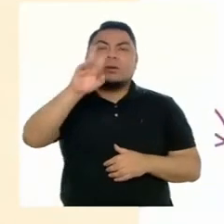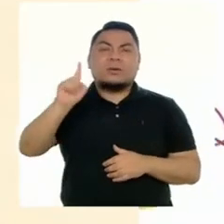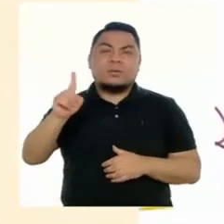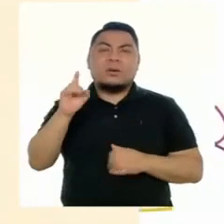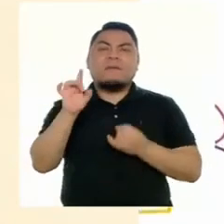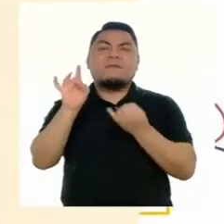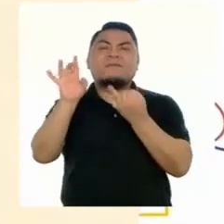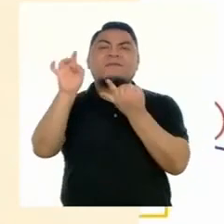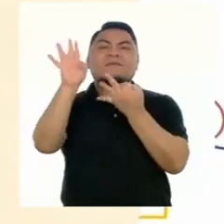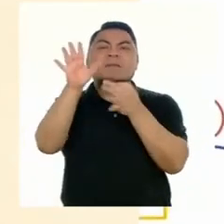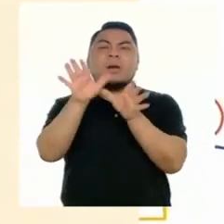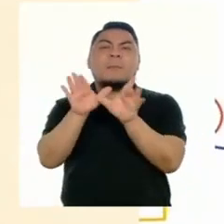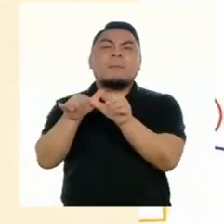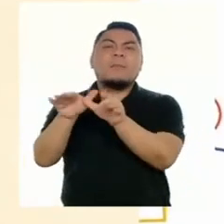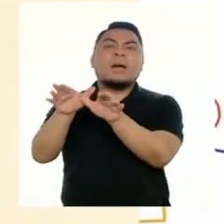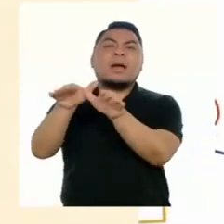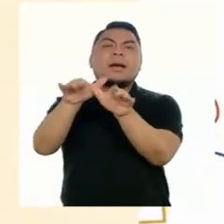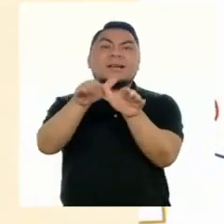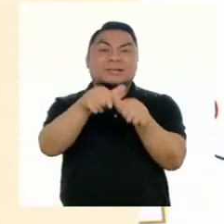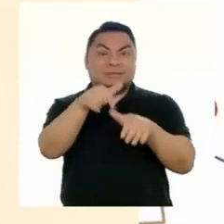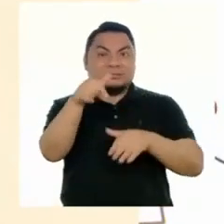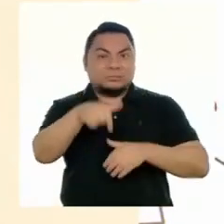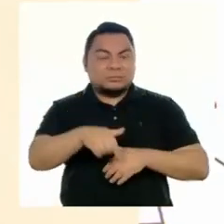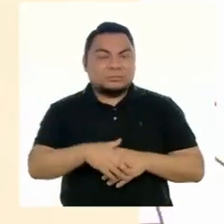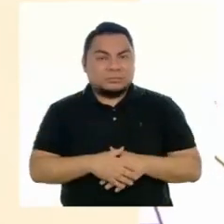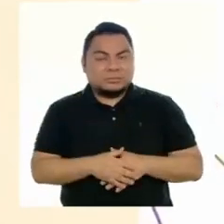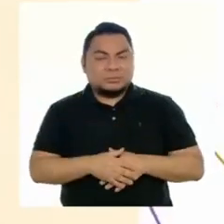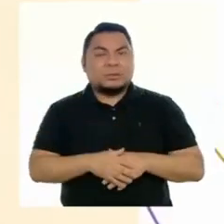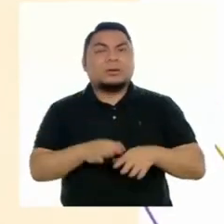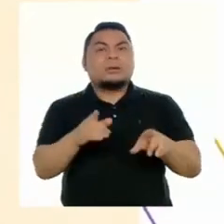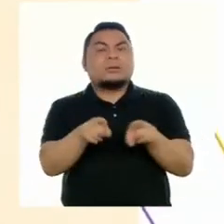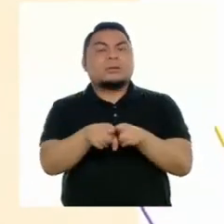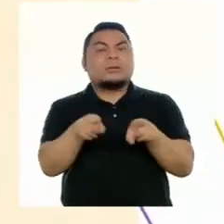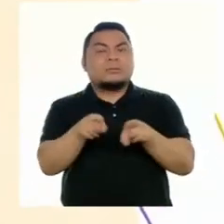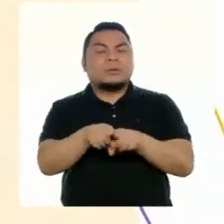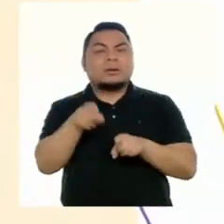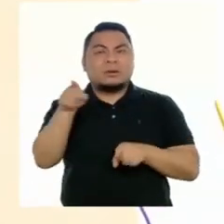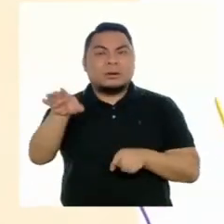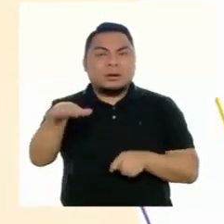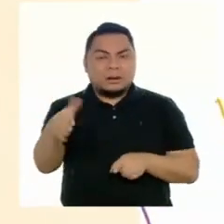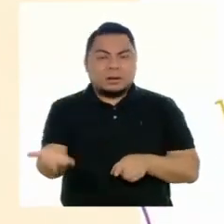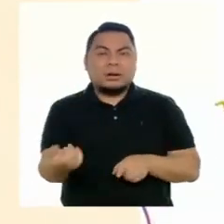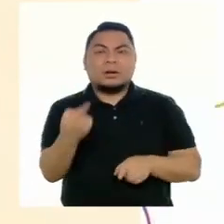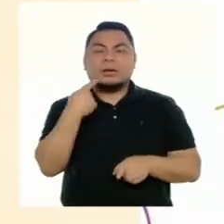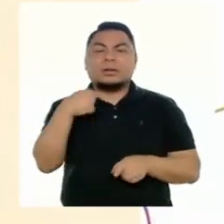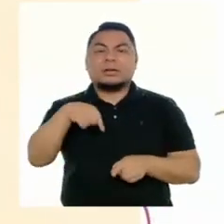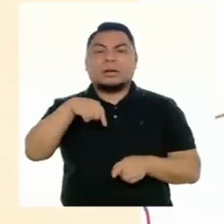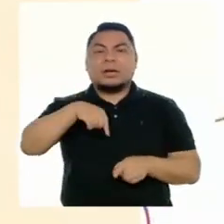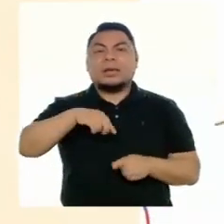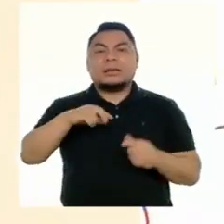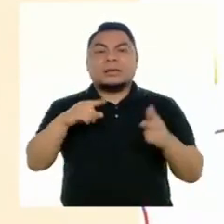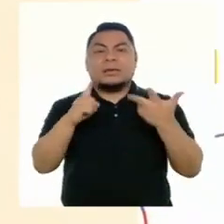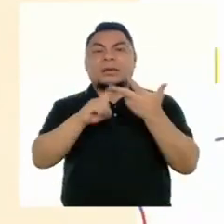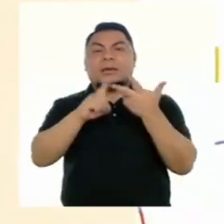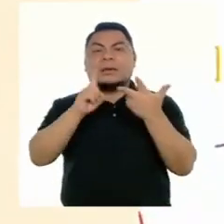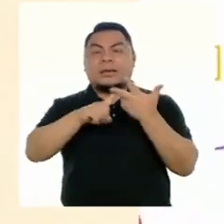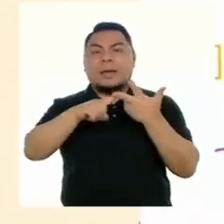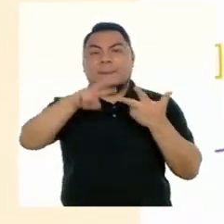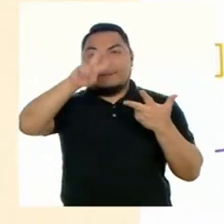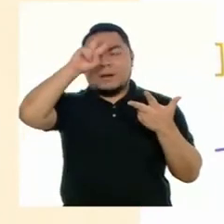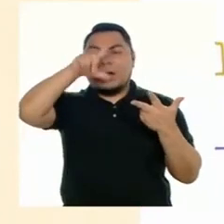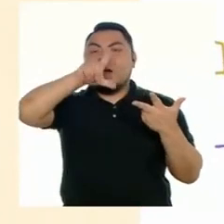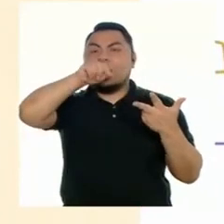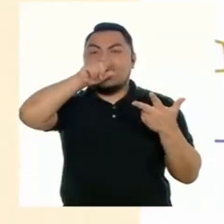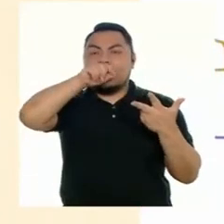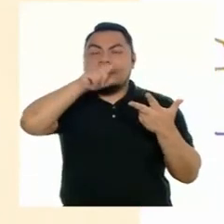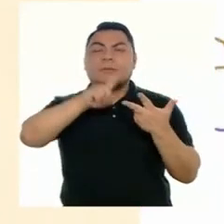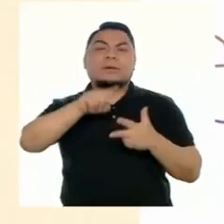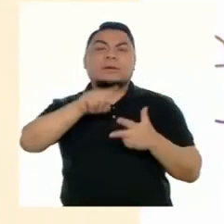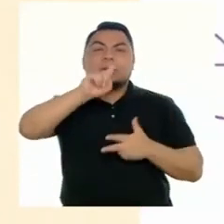4.441 especies. También somos el tercer país en aves y tenemos